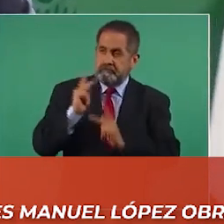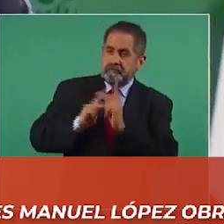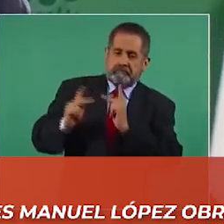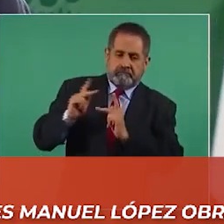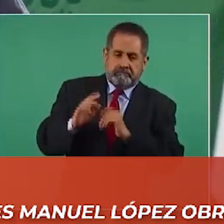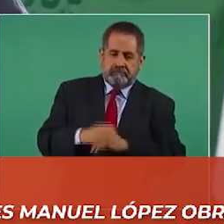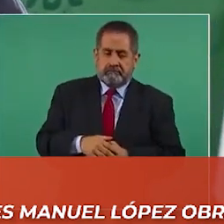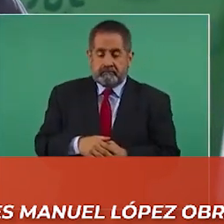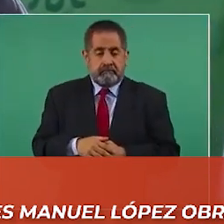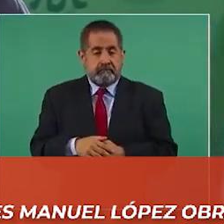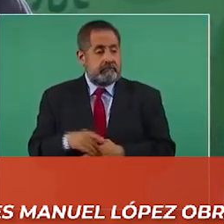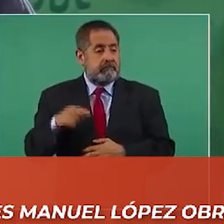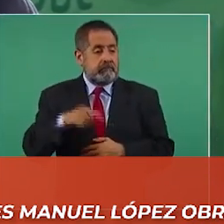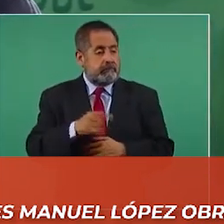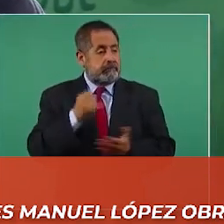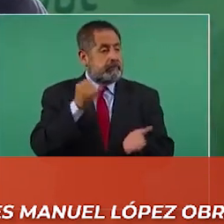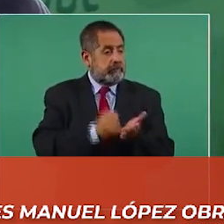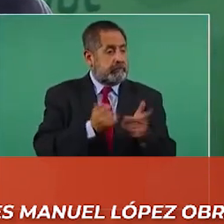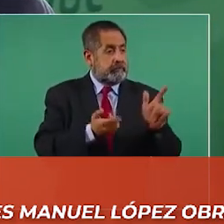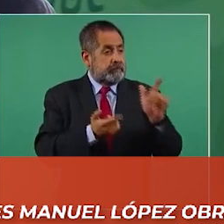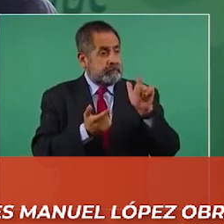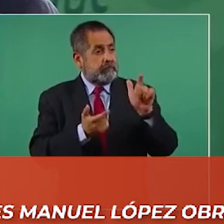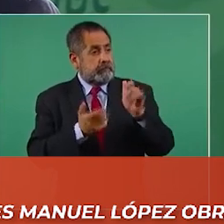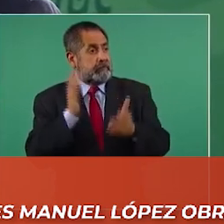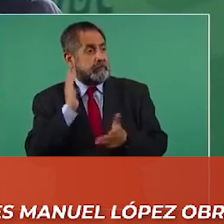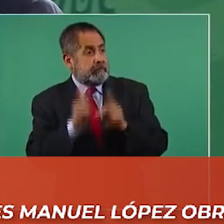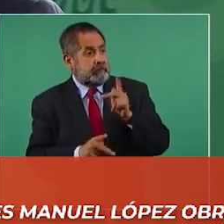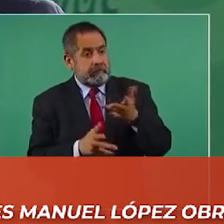sin que se nos cayera la recaudación.